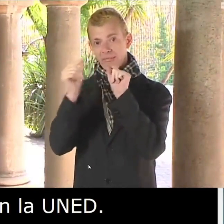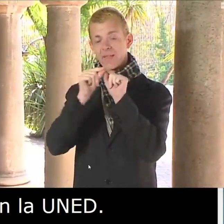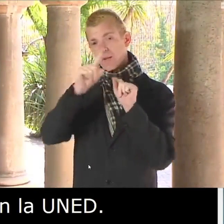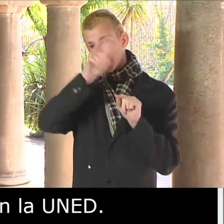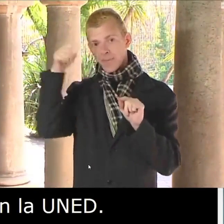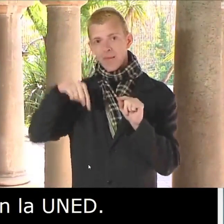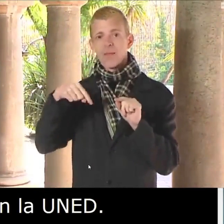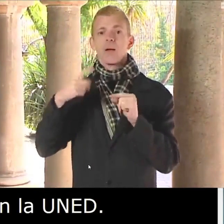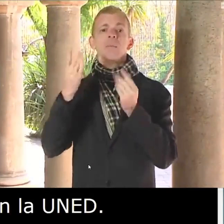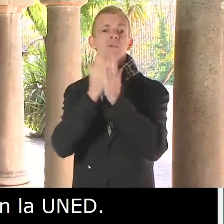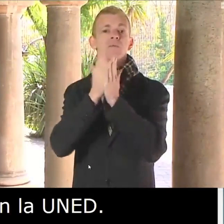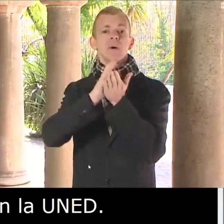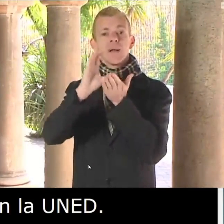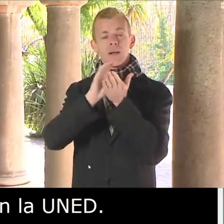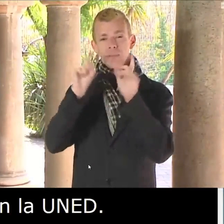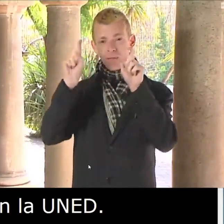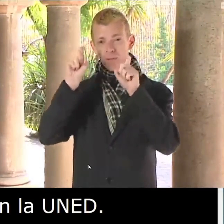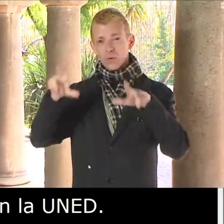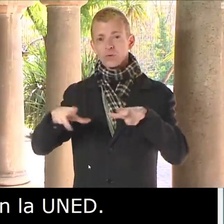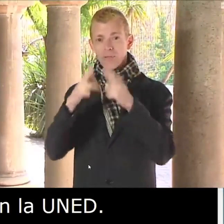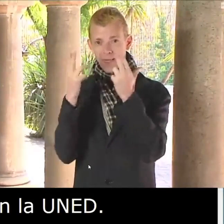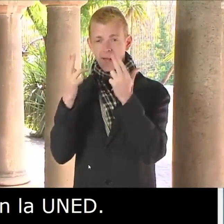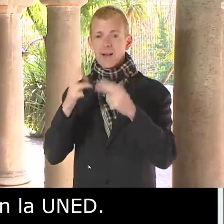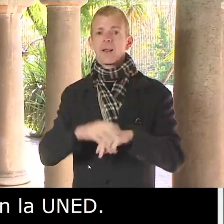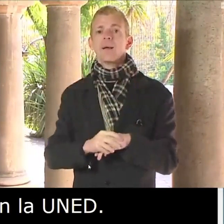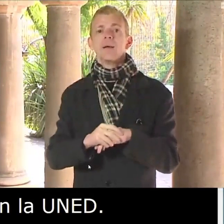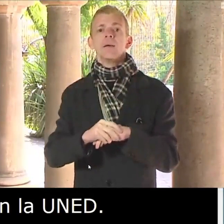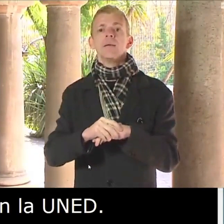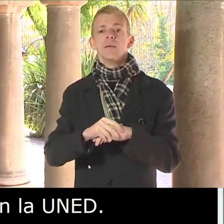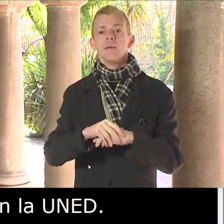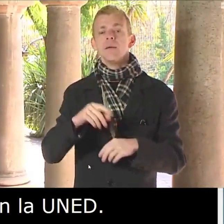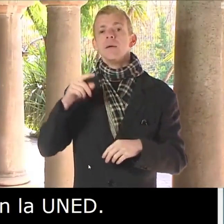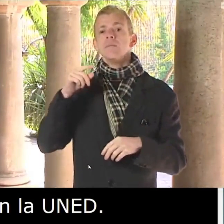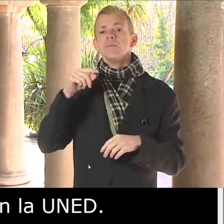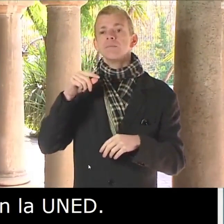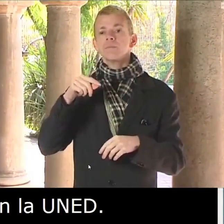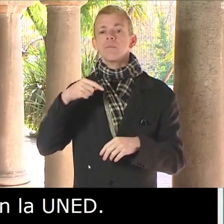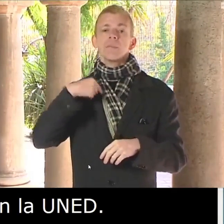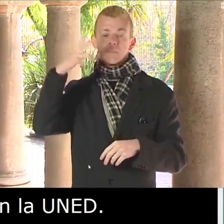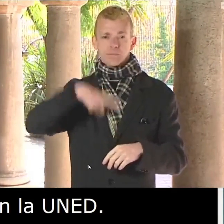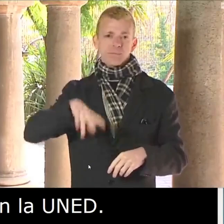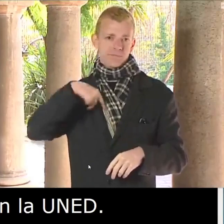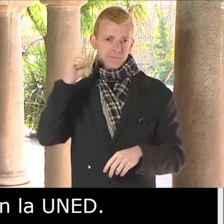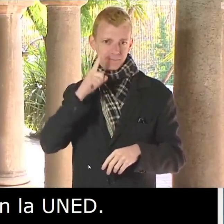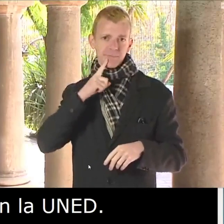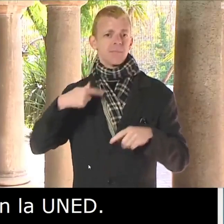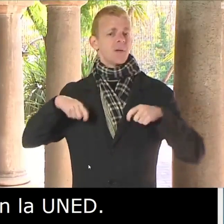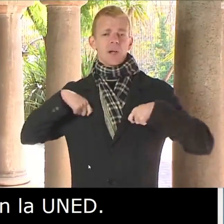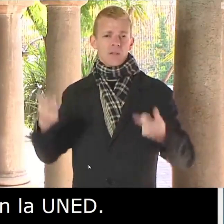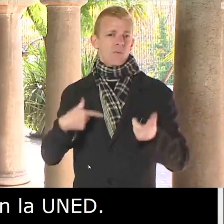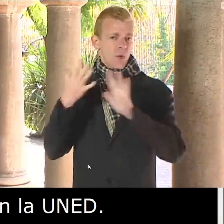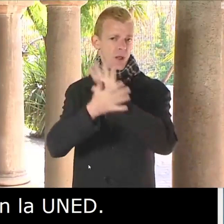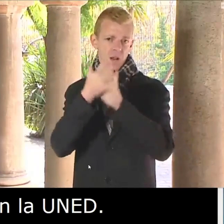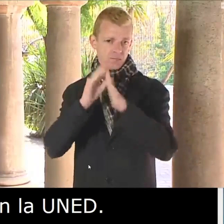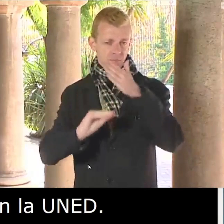y estudio en la UNED de Madrid, la carrera de Educación Social. Soy una persona